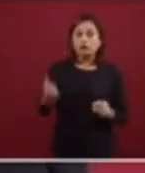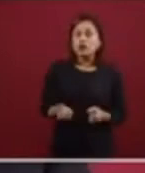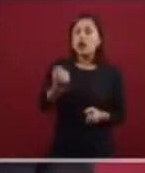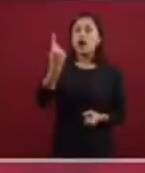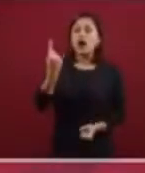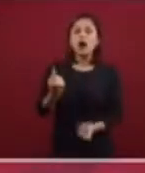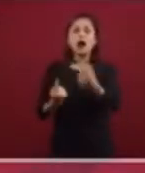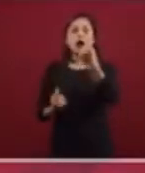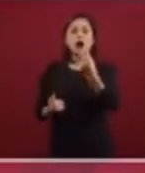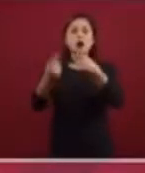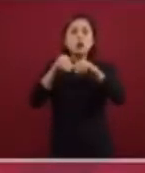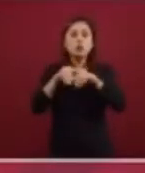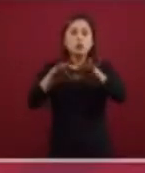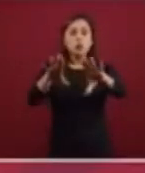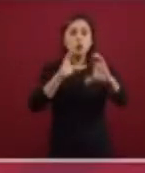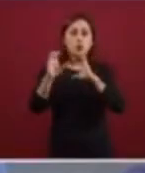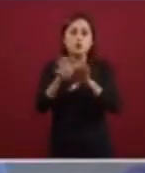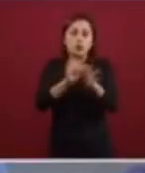hablaba prensa escrita,